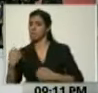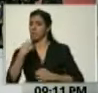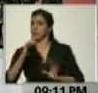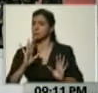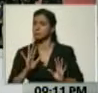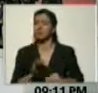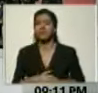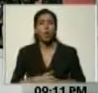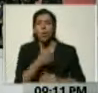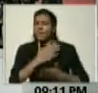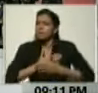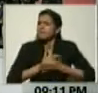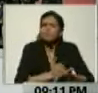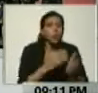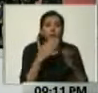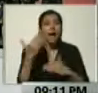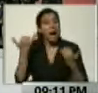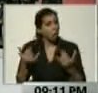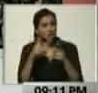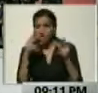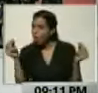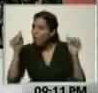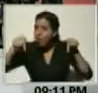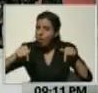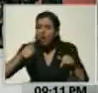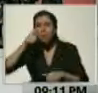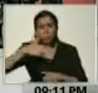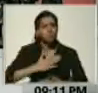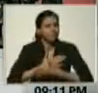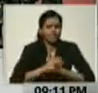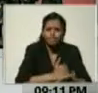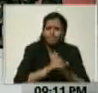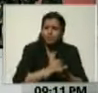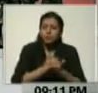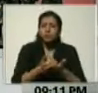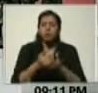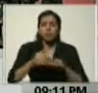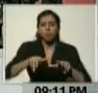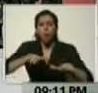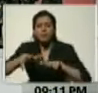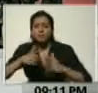Muy poca solidaridad había. Ahorita no, ahorita hay un pueblo solidario, el colectivo es solidario.